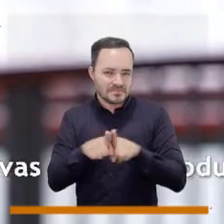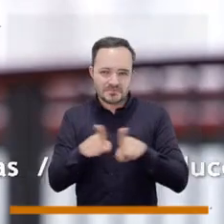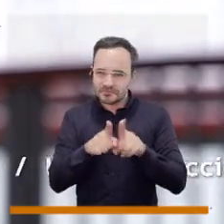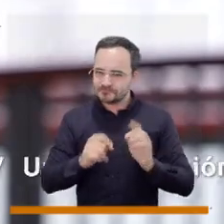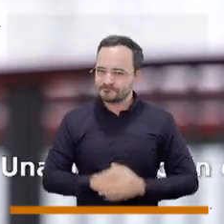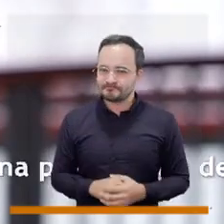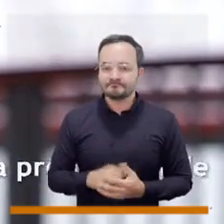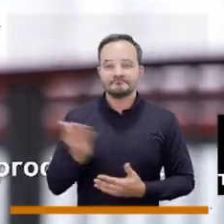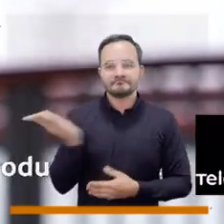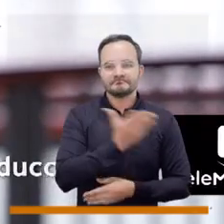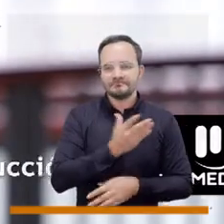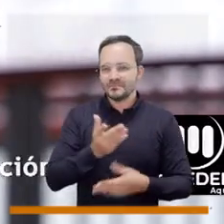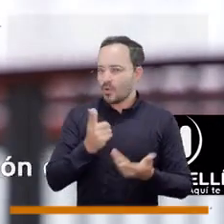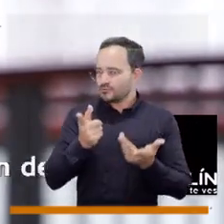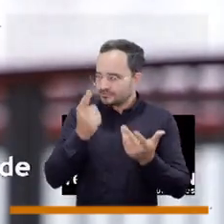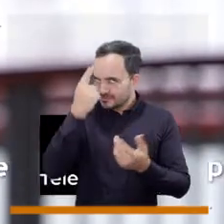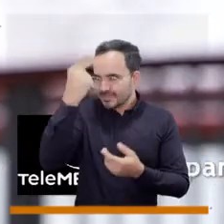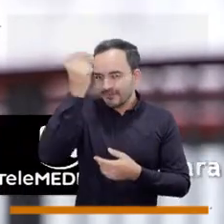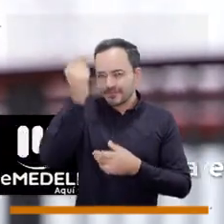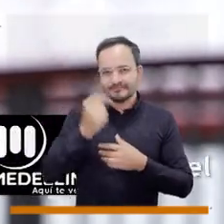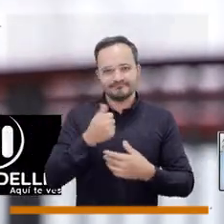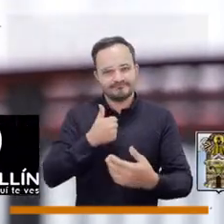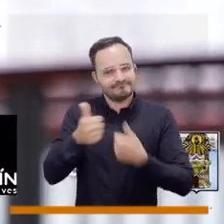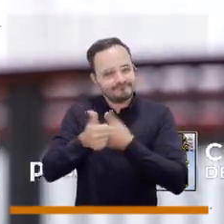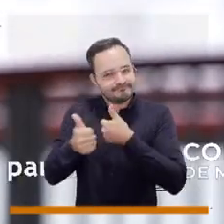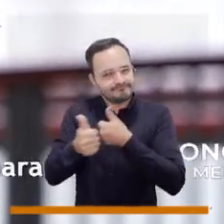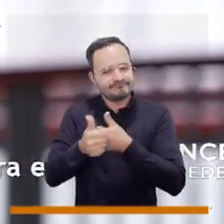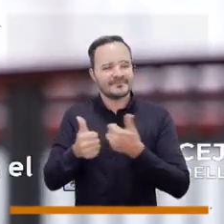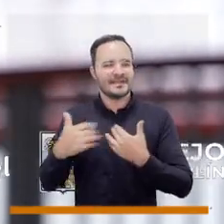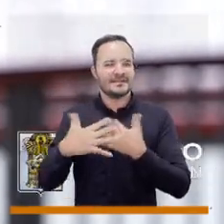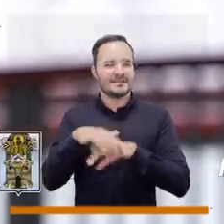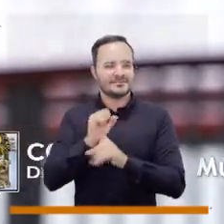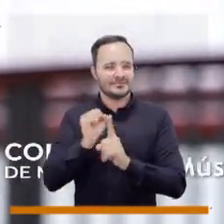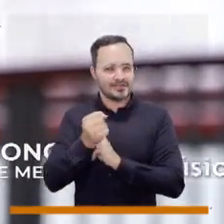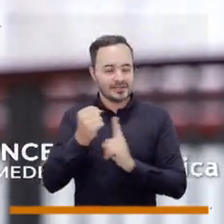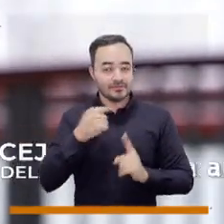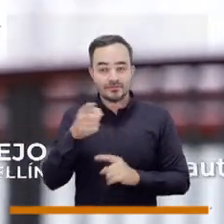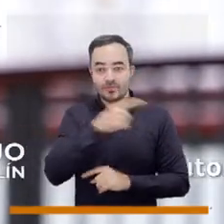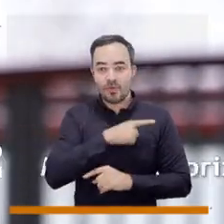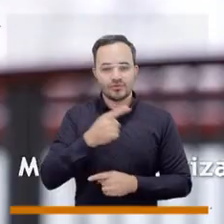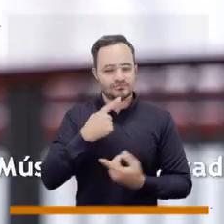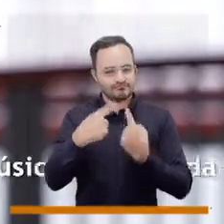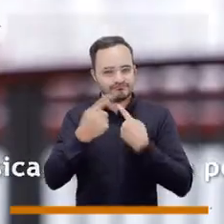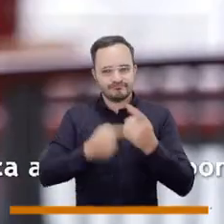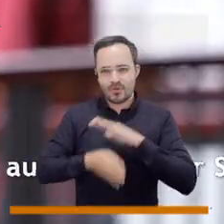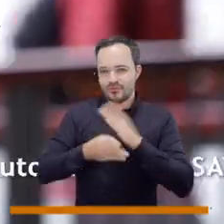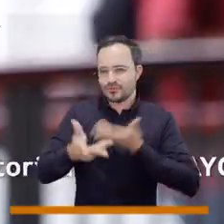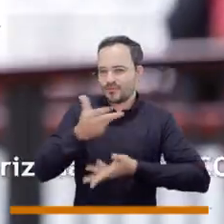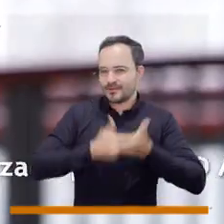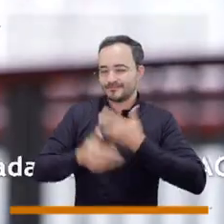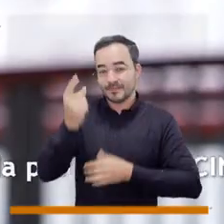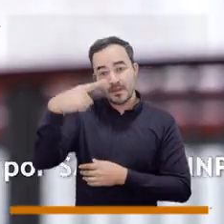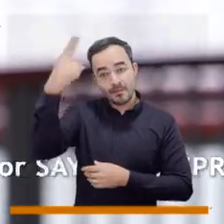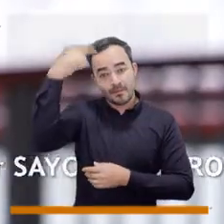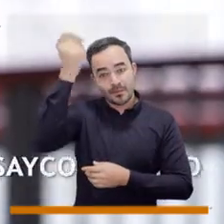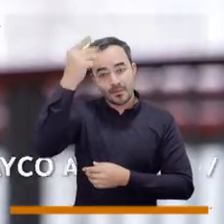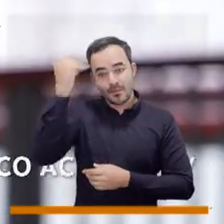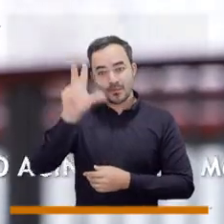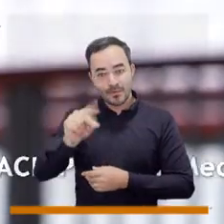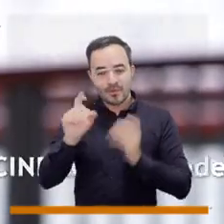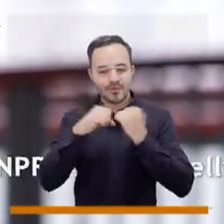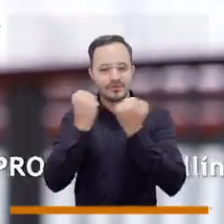del Consejo de nuestra ciudad. Síganos a través de las redes para que continuemos este diálogo permanente que nunca